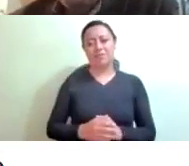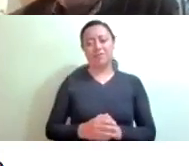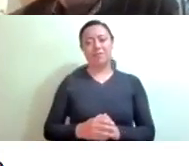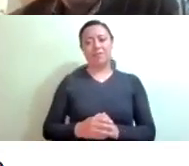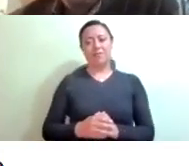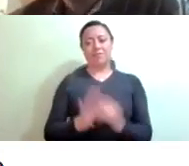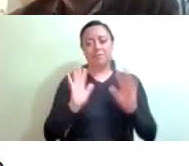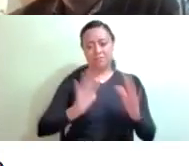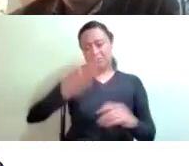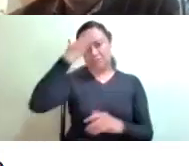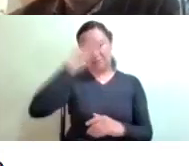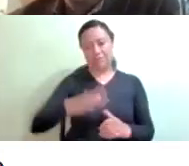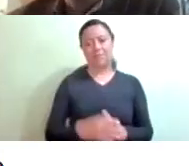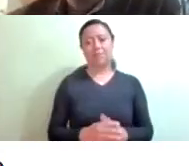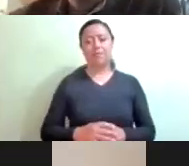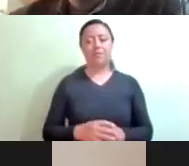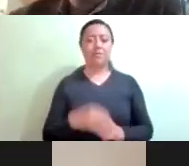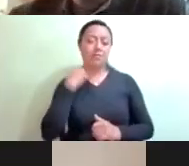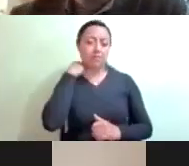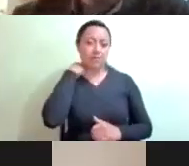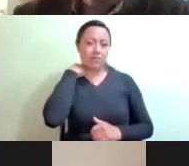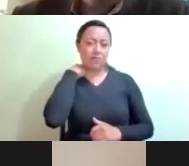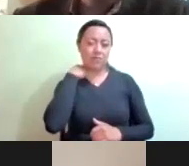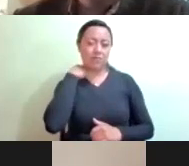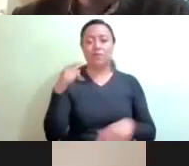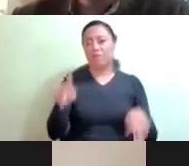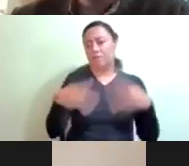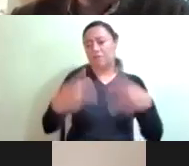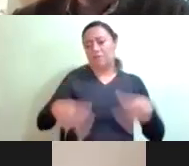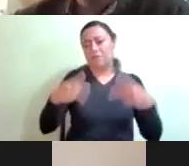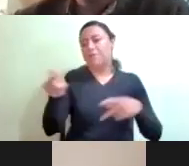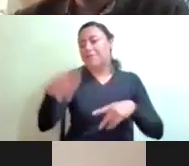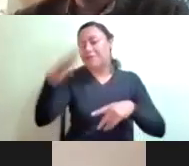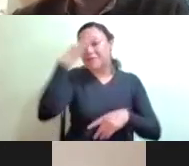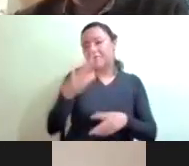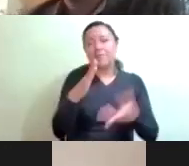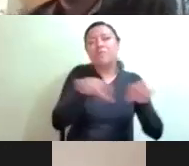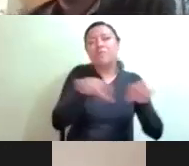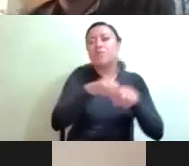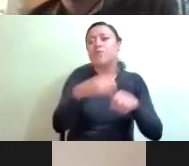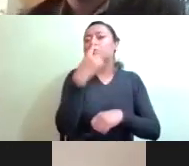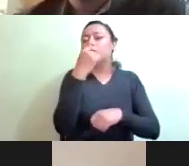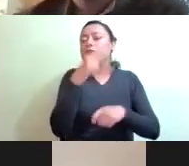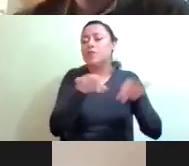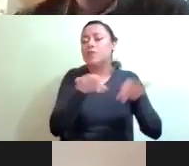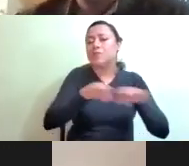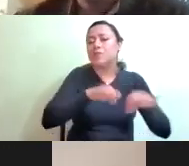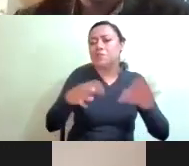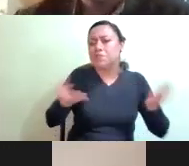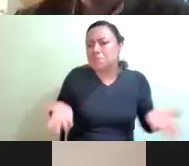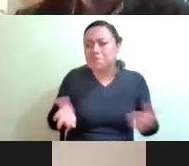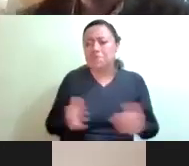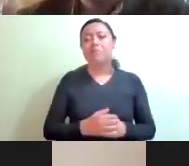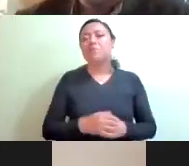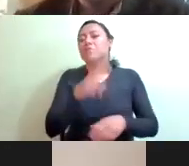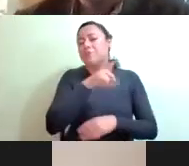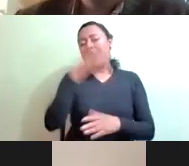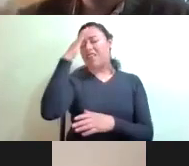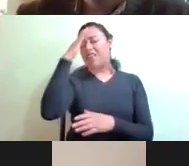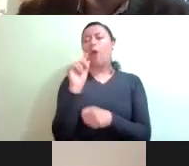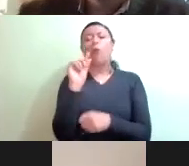los procesan, o sea, bueno, inician una carpeta por posesión, pero al final también los dejan en libertad.